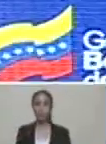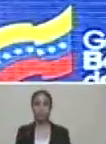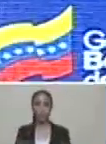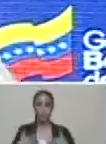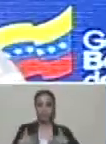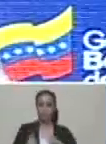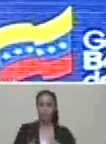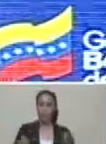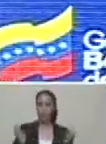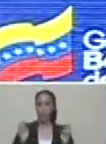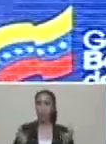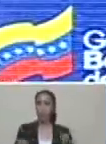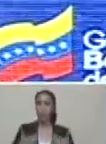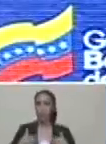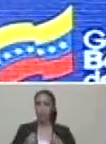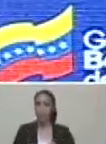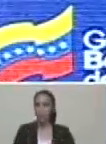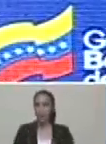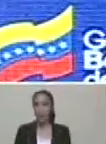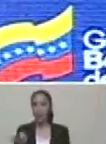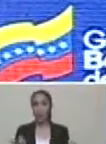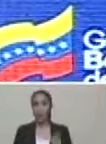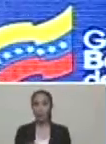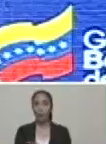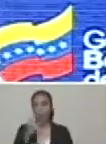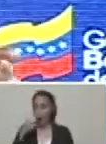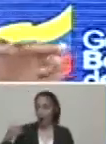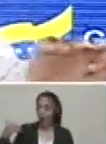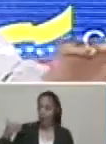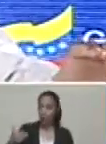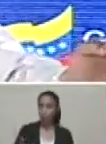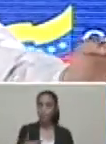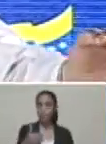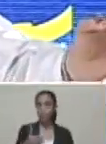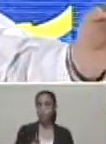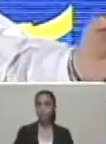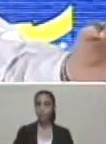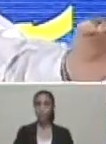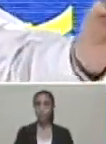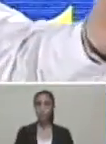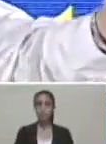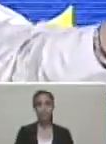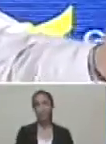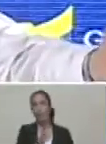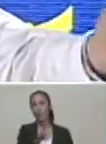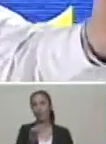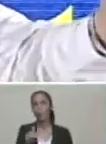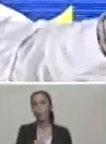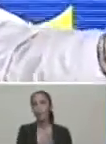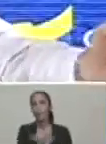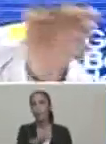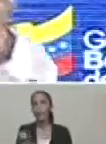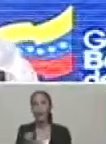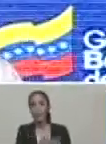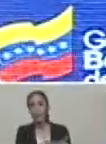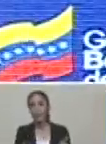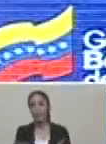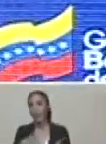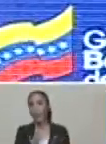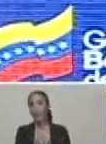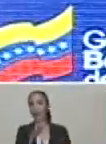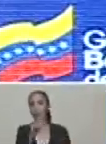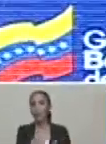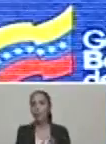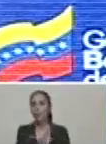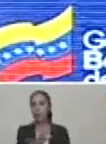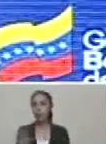salud nos debe dar en estos años que están por venir, 2020, 2021, 2022,